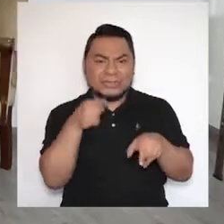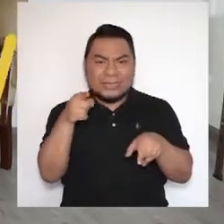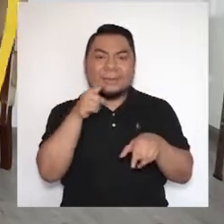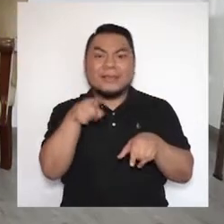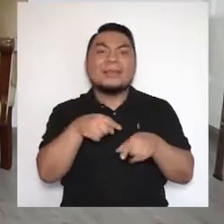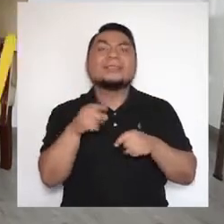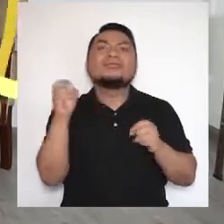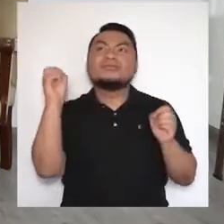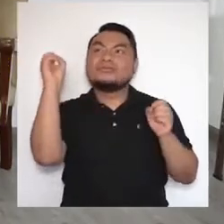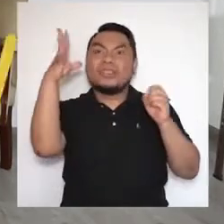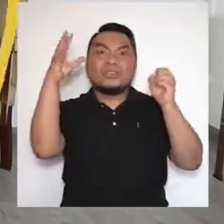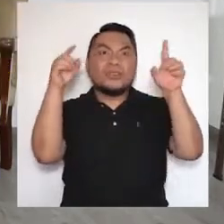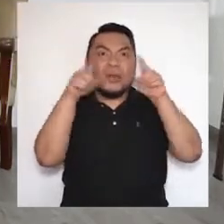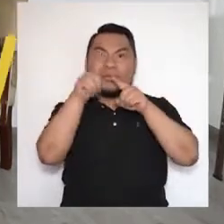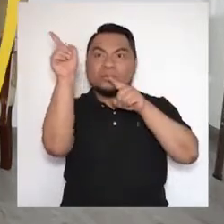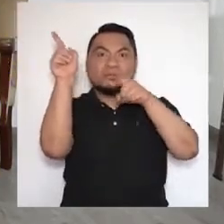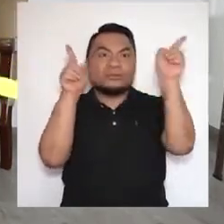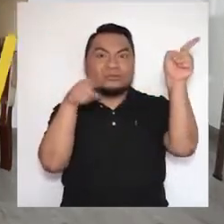rayos!